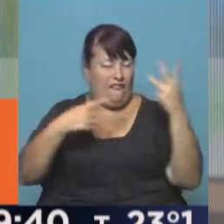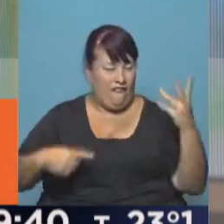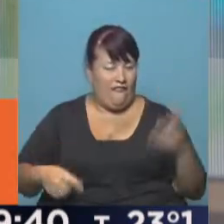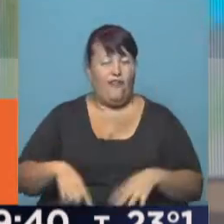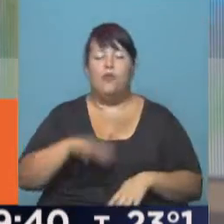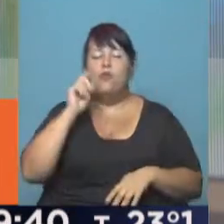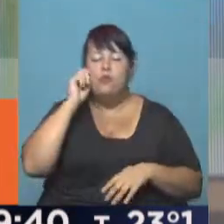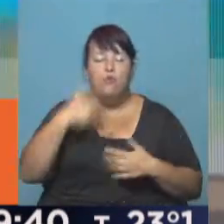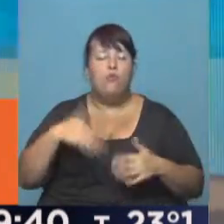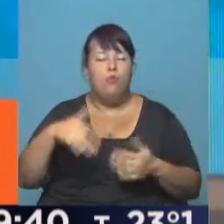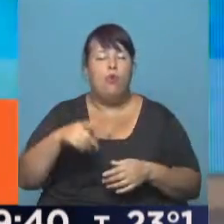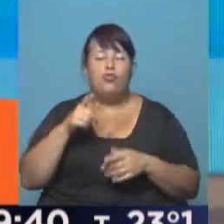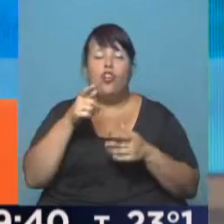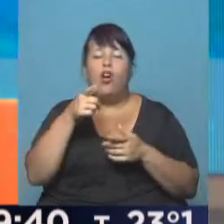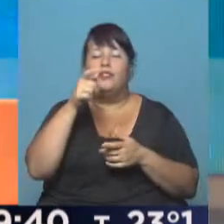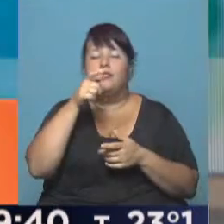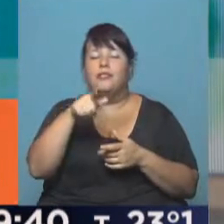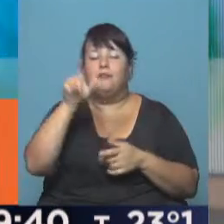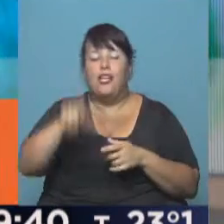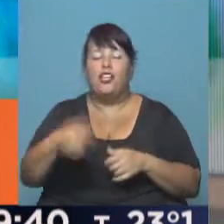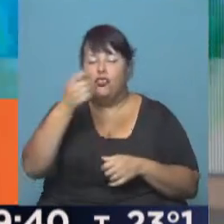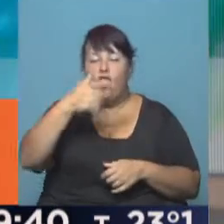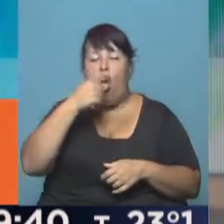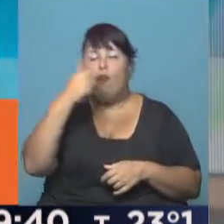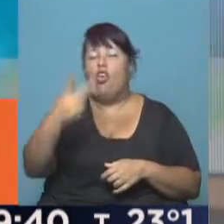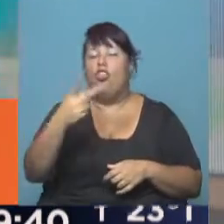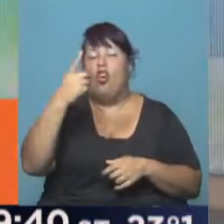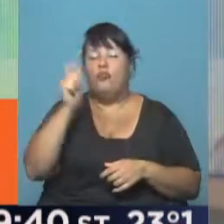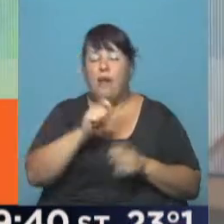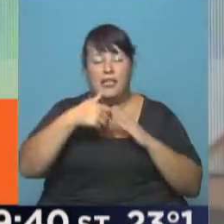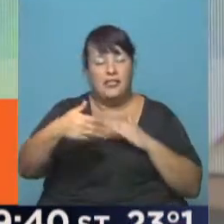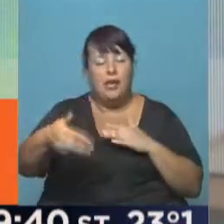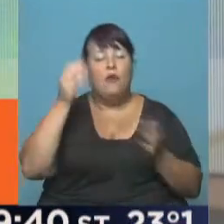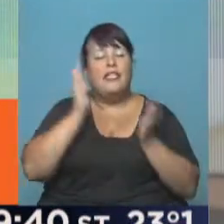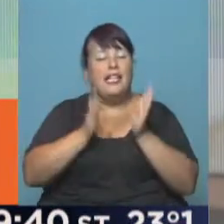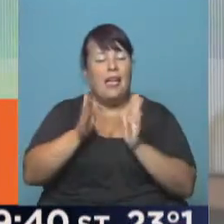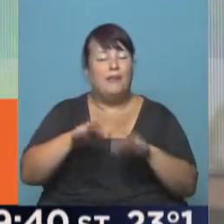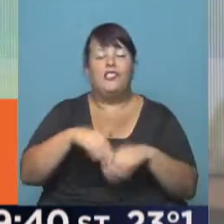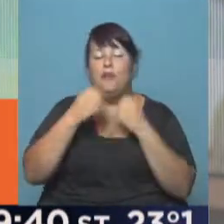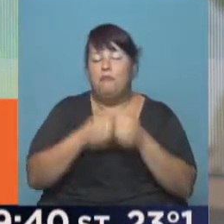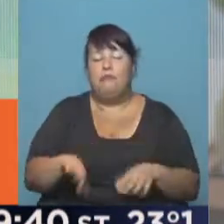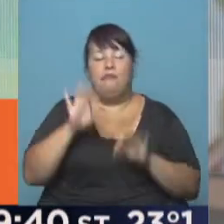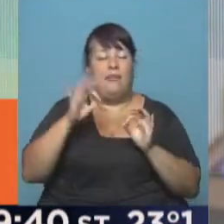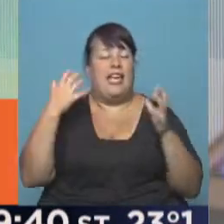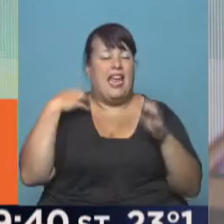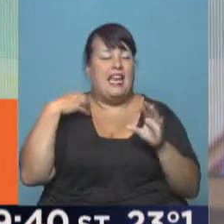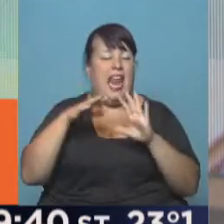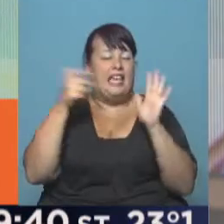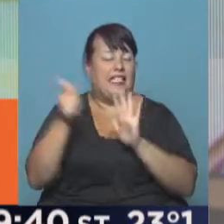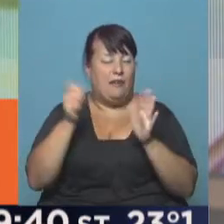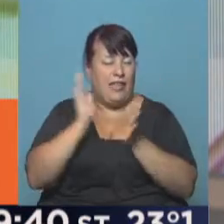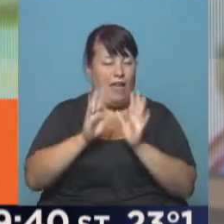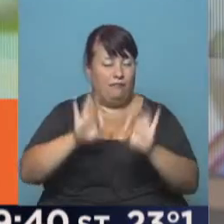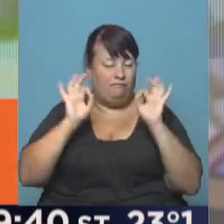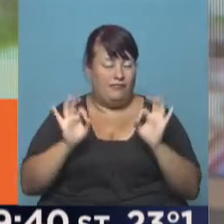son muchos los comprimidos que el paciente debe ingerir durante los 2 primeros meses, ya que el tratamiento en términos generales dura 6